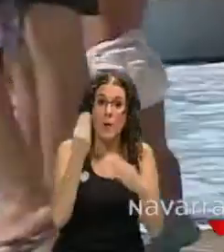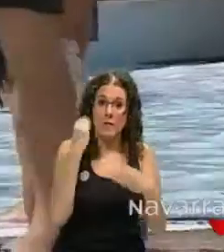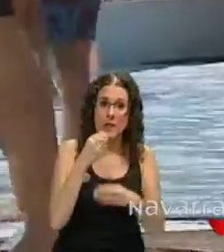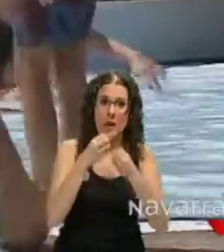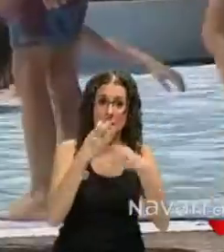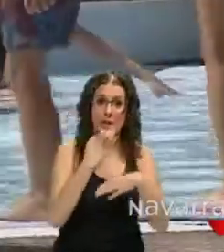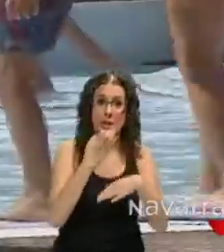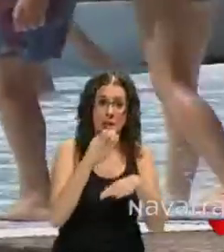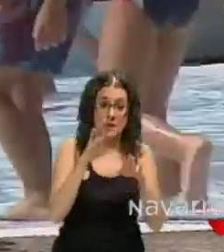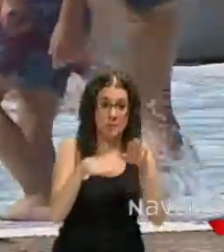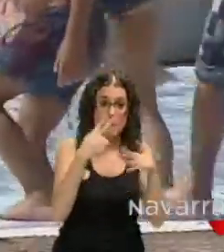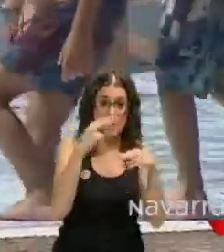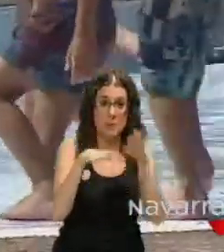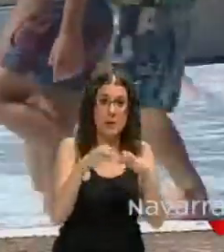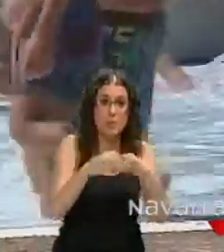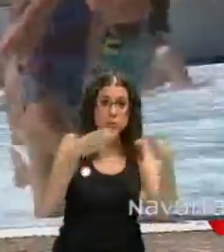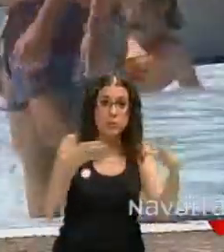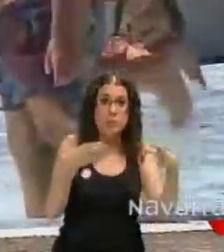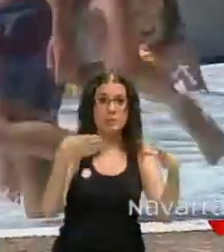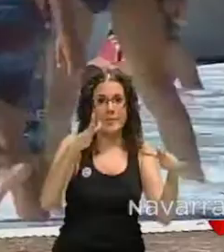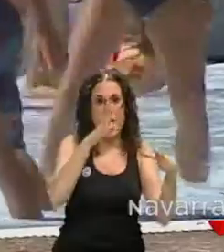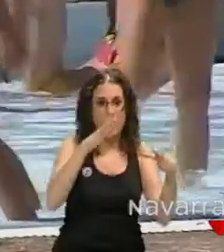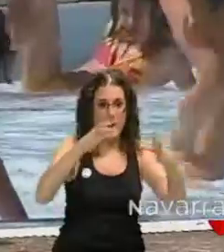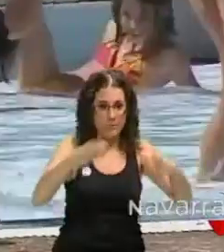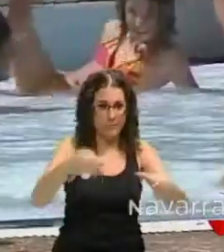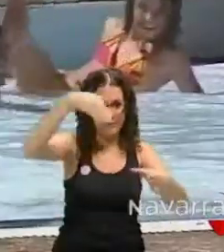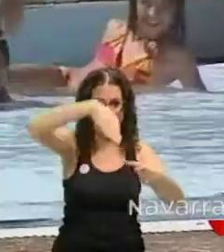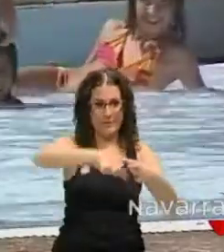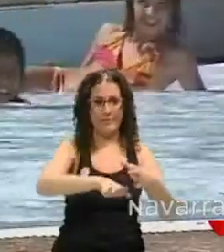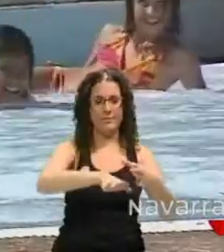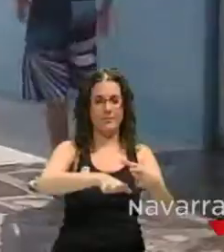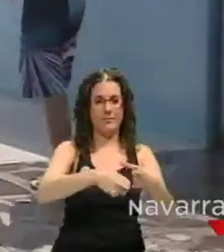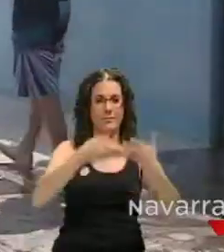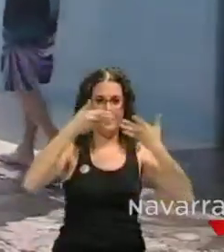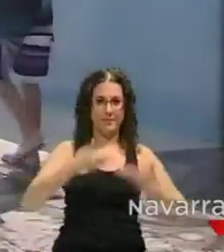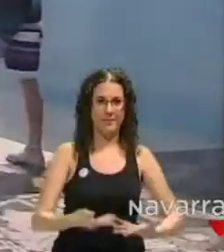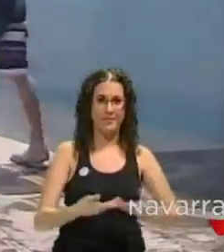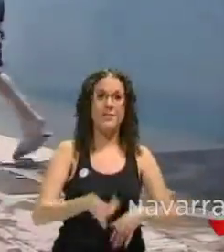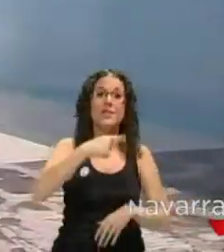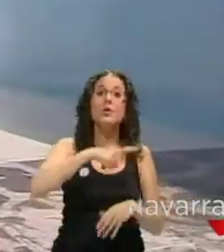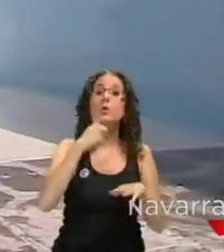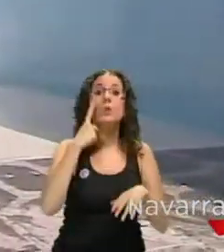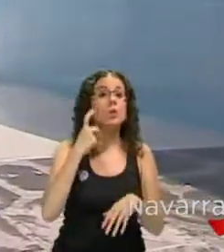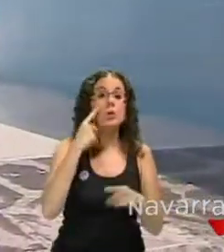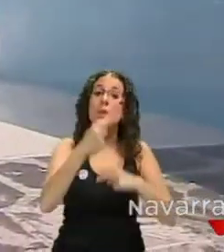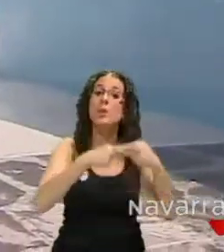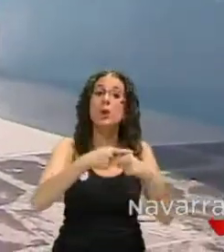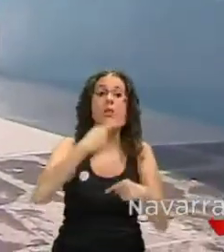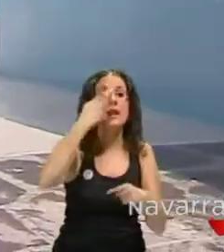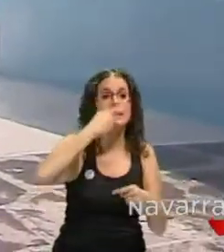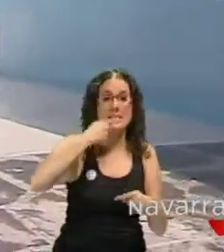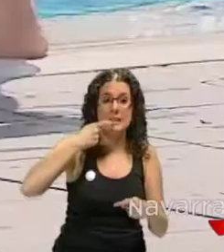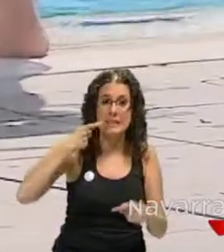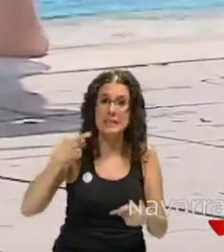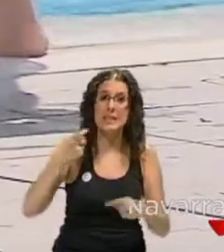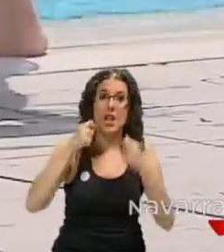que descuidamos los pies, no solo en verano, sino durante todo el año. Estamos acostumbrados a lavarnos los dientes todos los días, mimamos la piel